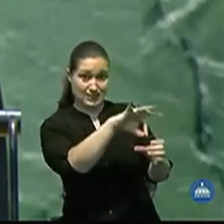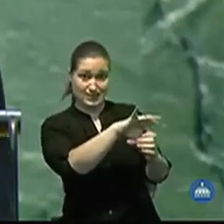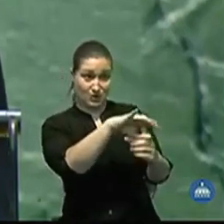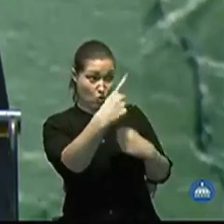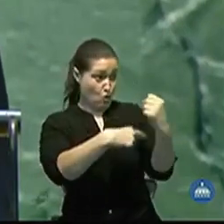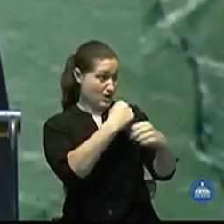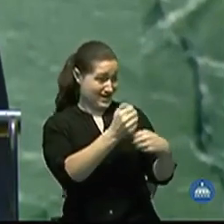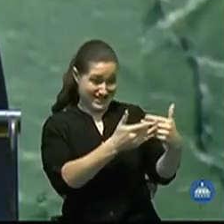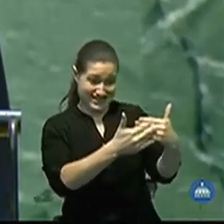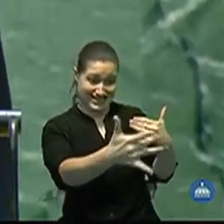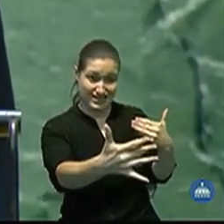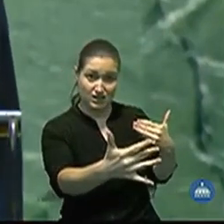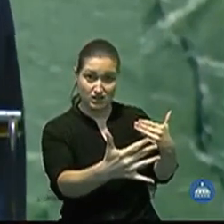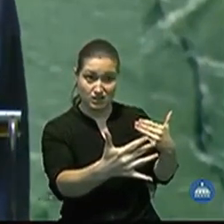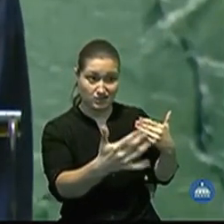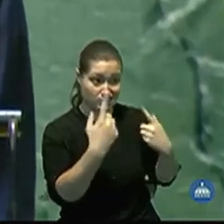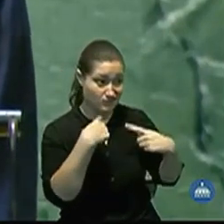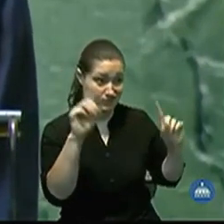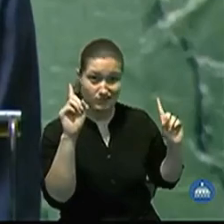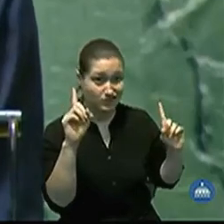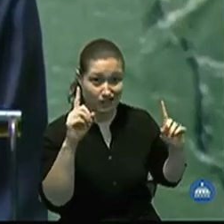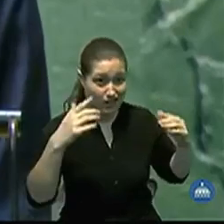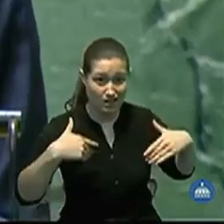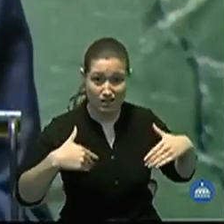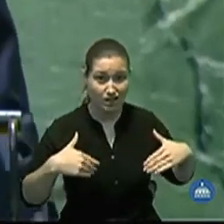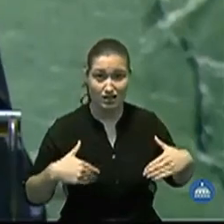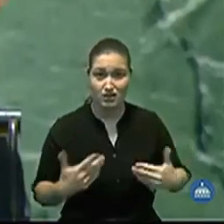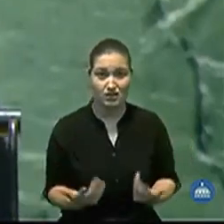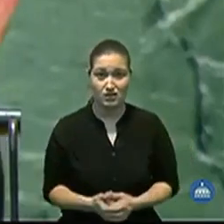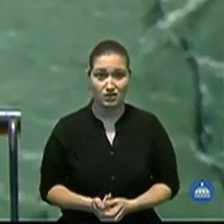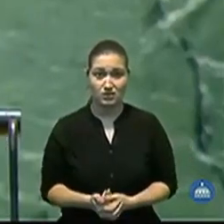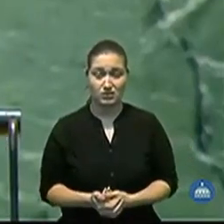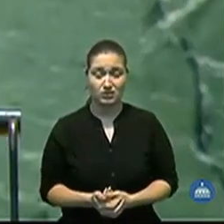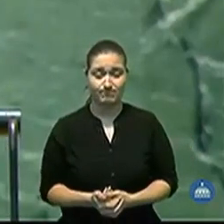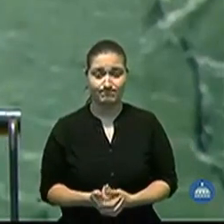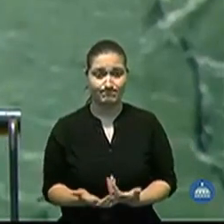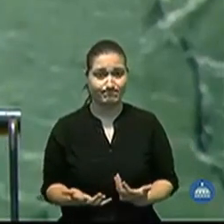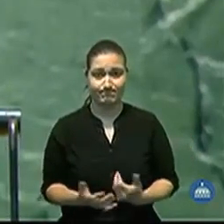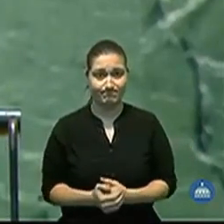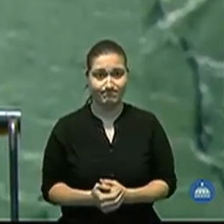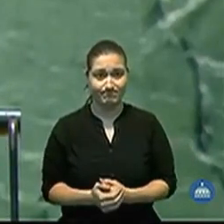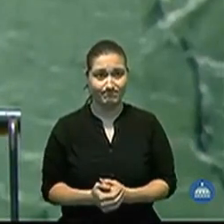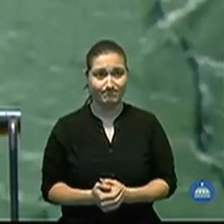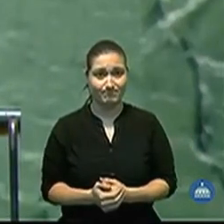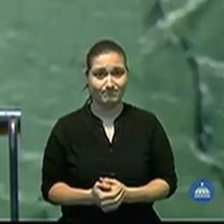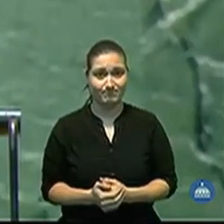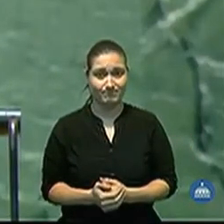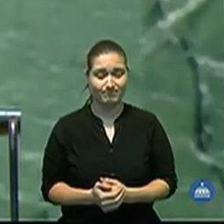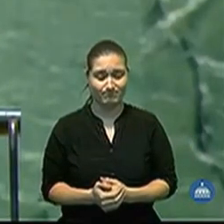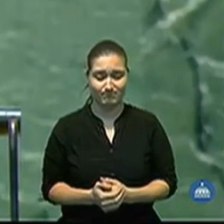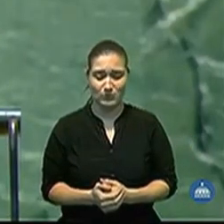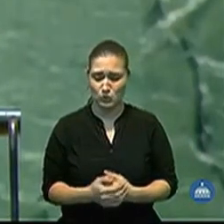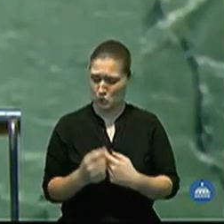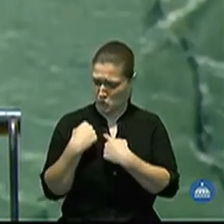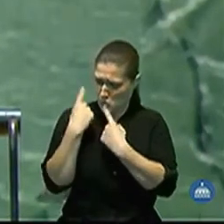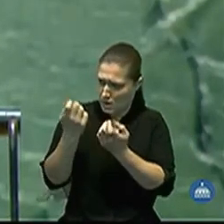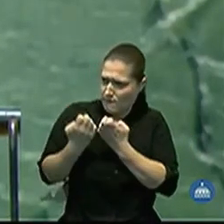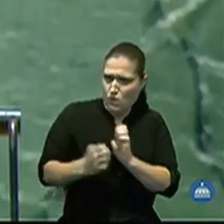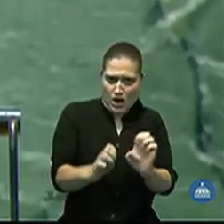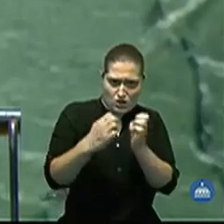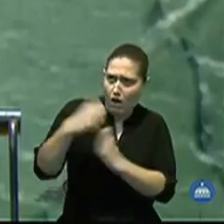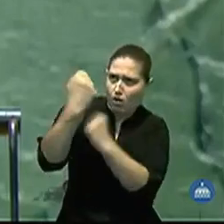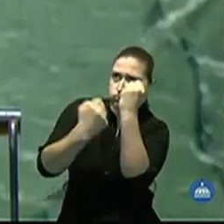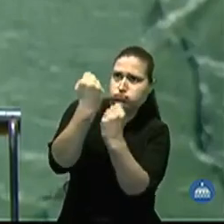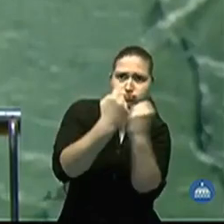dadas las condiciones para ello. No podemos permitir que los esfuerzos hasta aquí alcanzados se